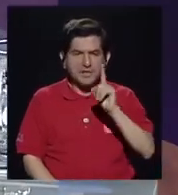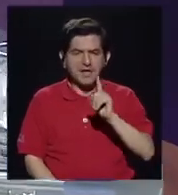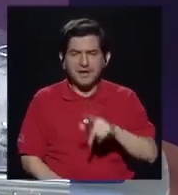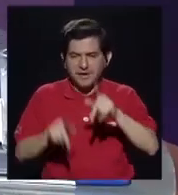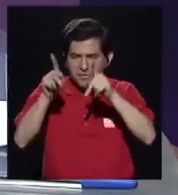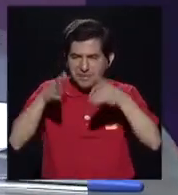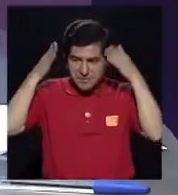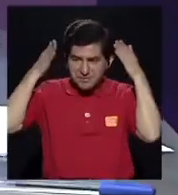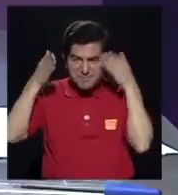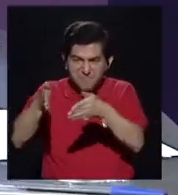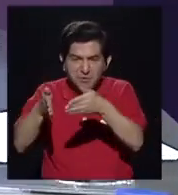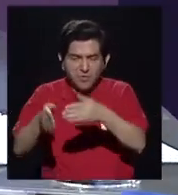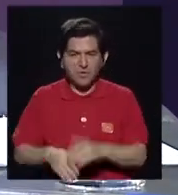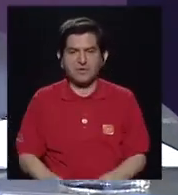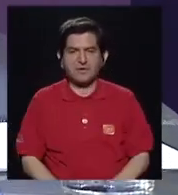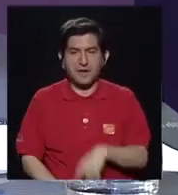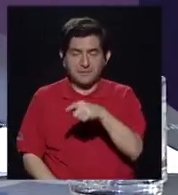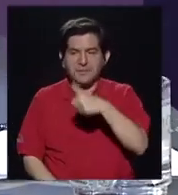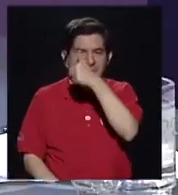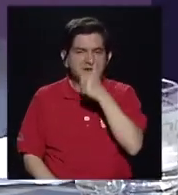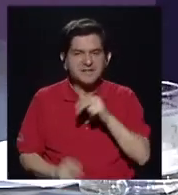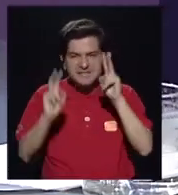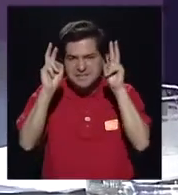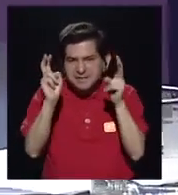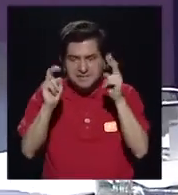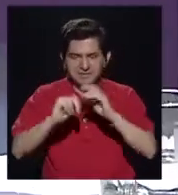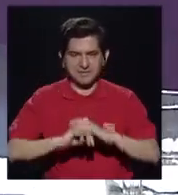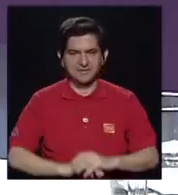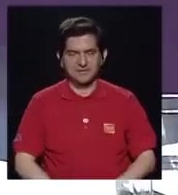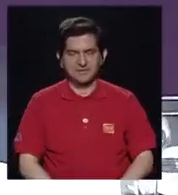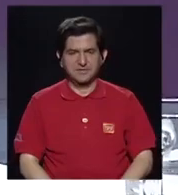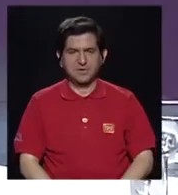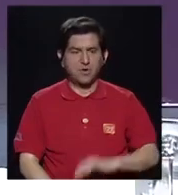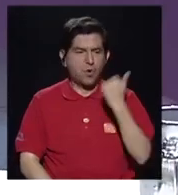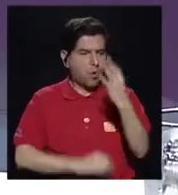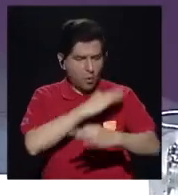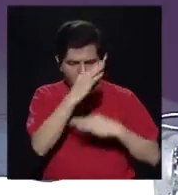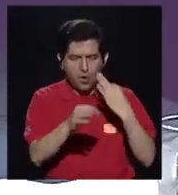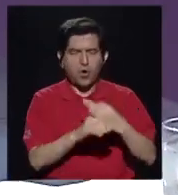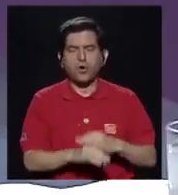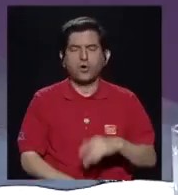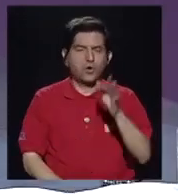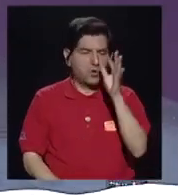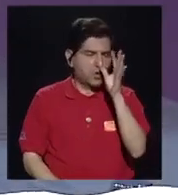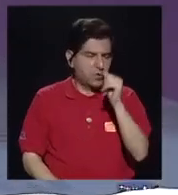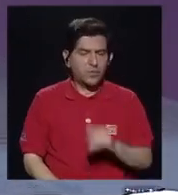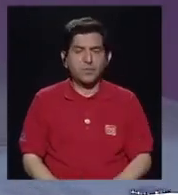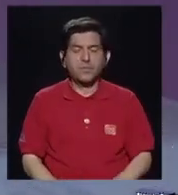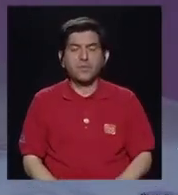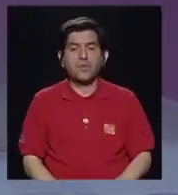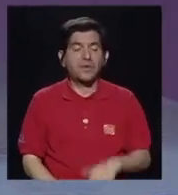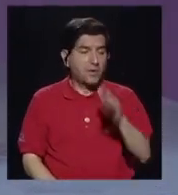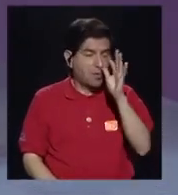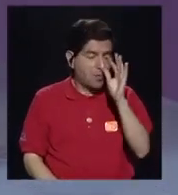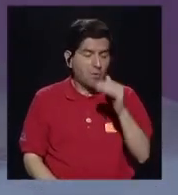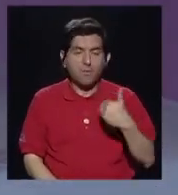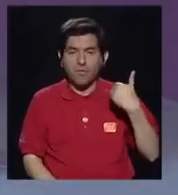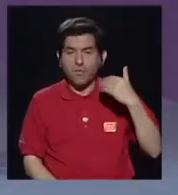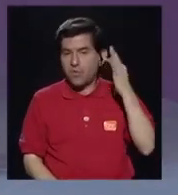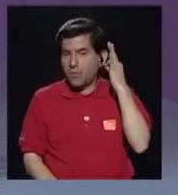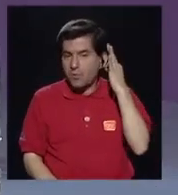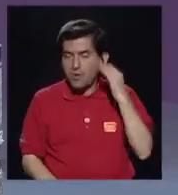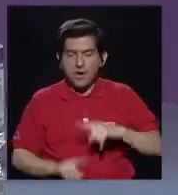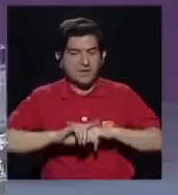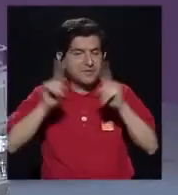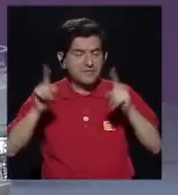expiatorio una víctima sacrificial para poder ser broma tenemos otro tipo de bromas el humor femenino es distinto al humor